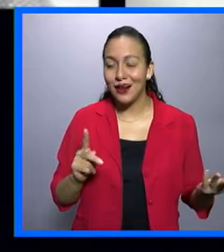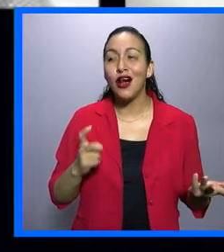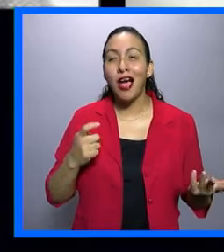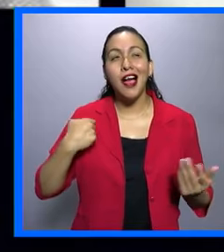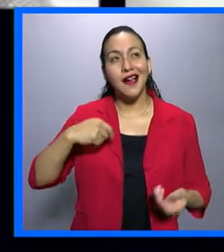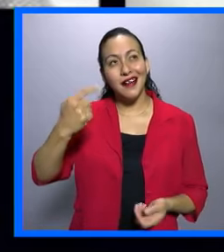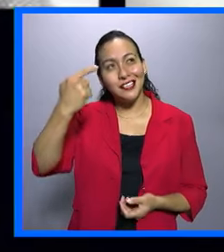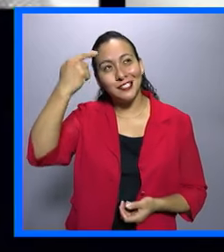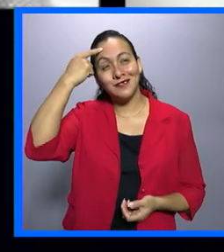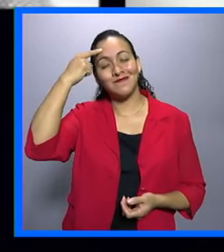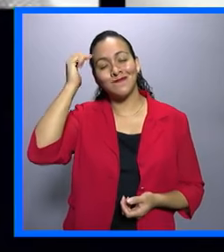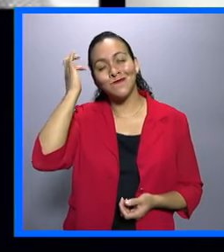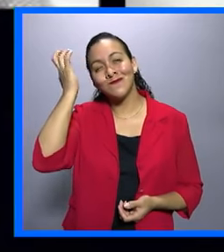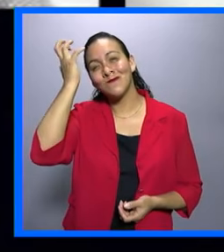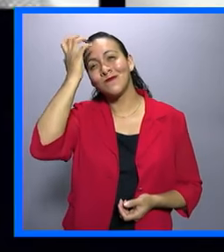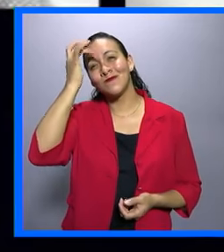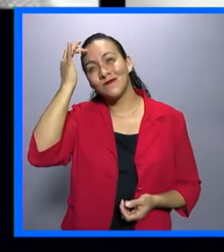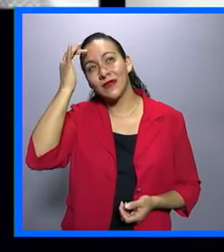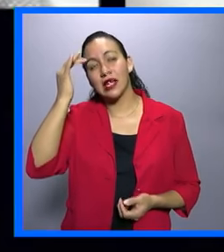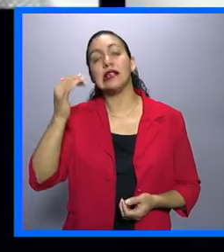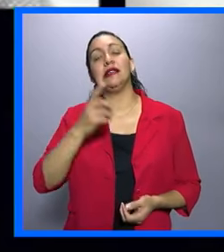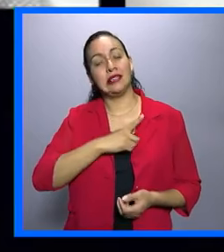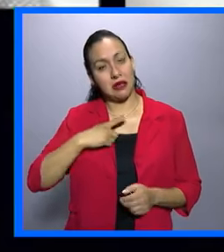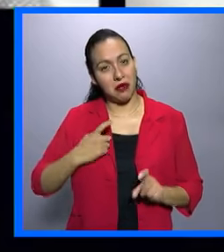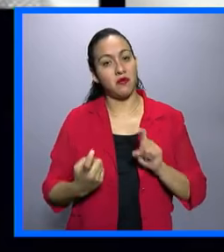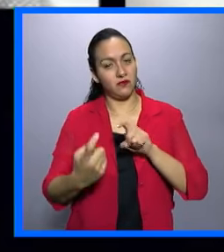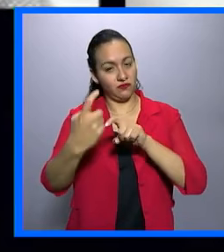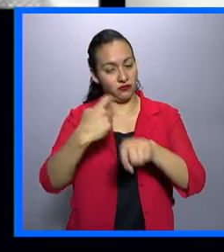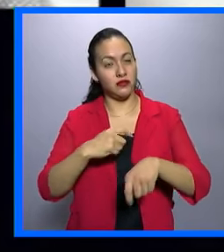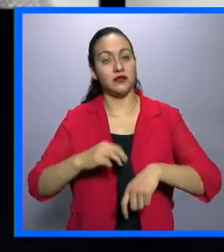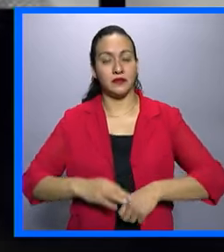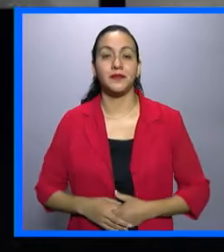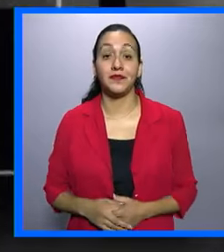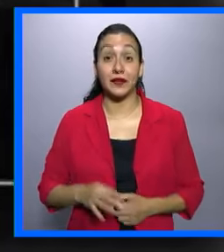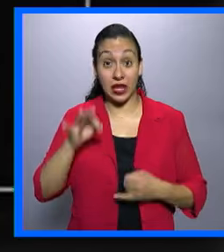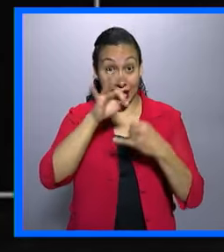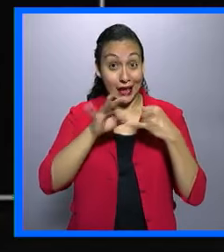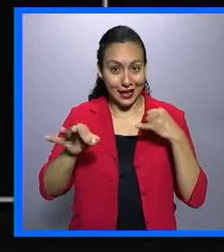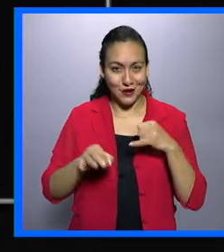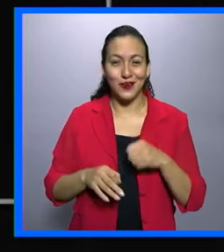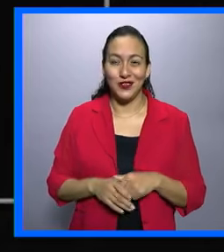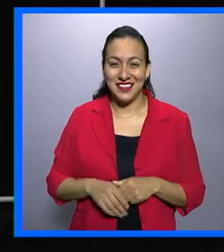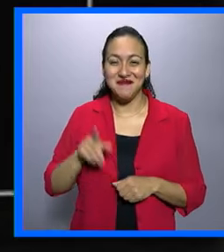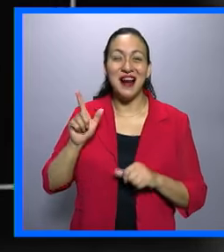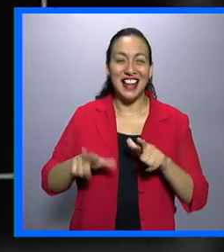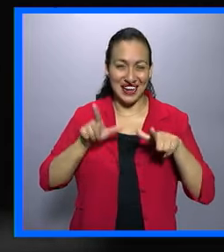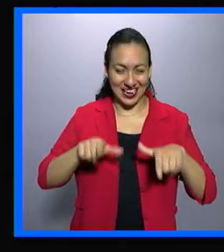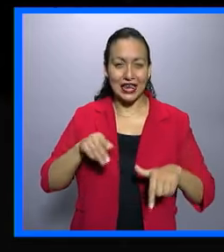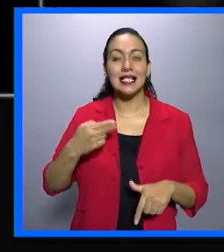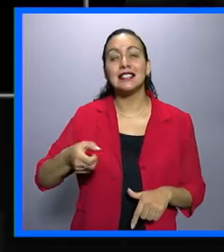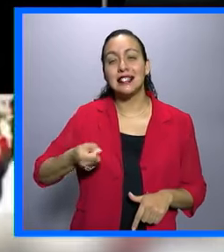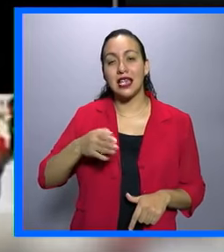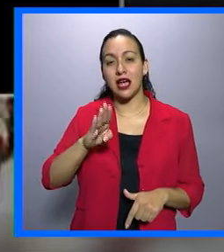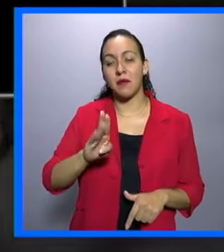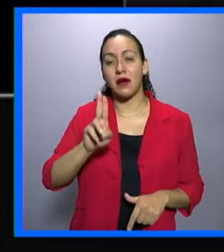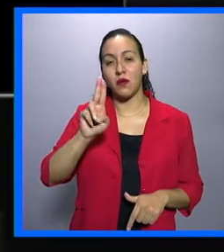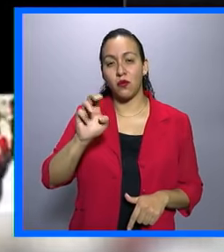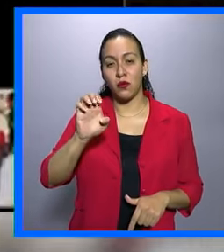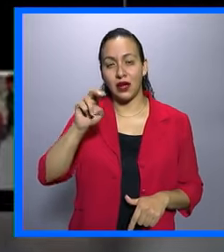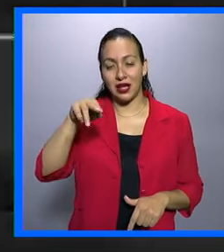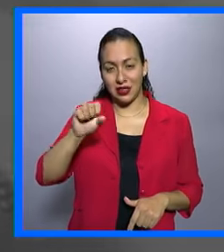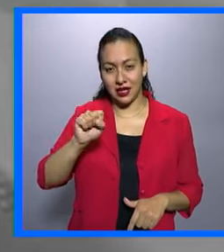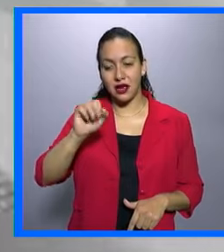puede generar un grado de empatía. Al final de su conversación en la plataforma de Buenas Fuentes, con Pepe Fuentes y